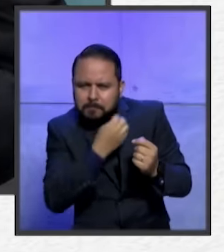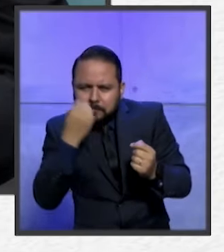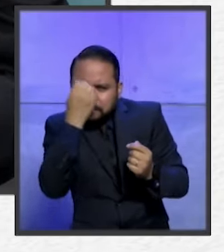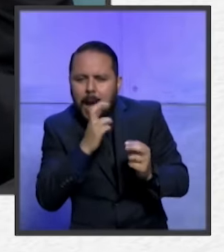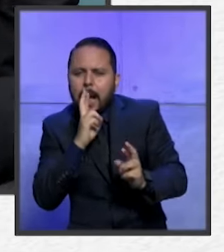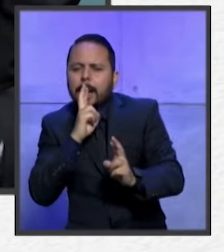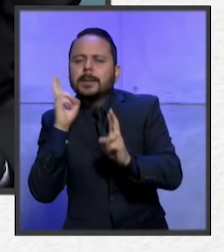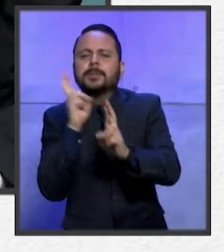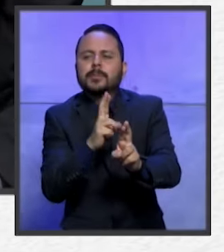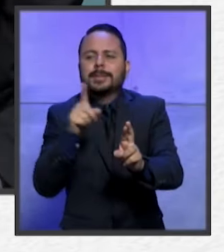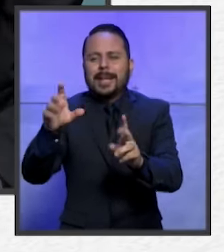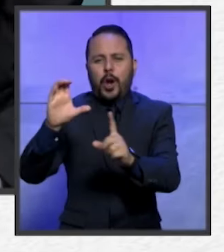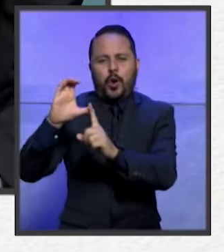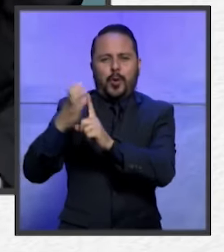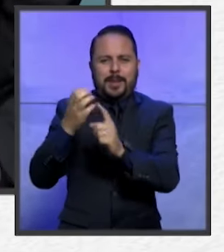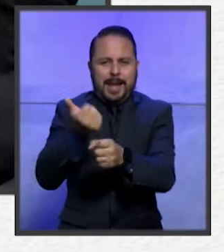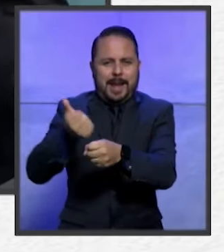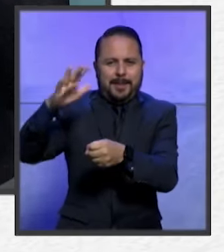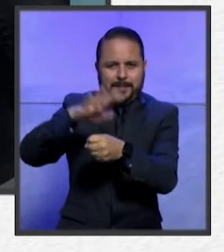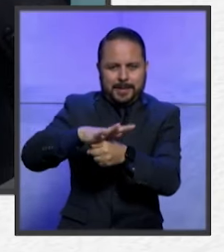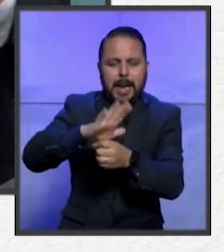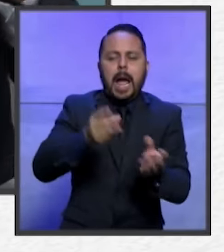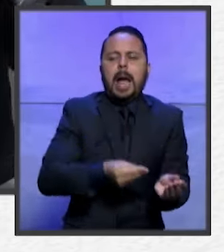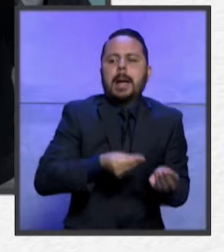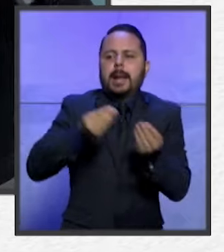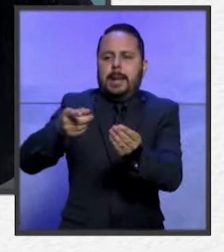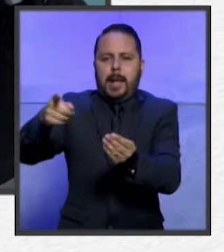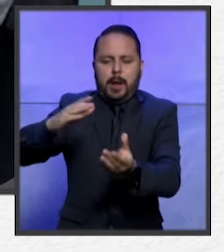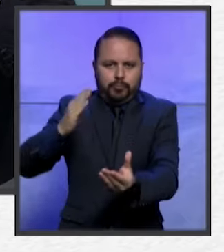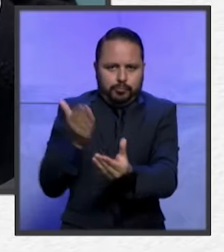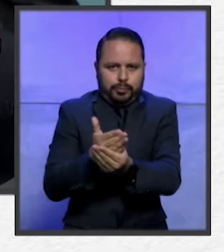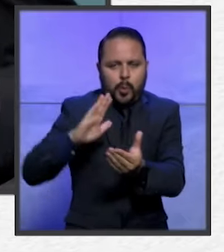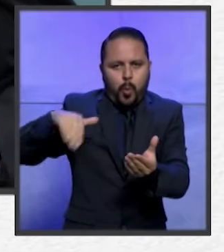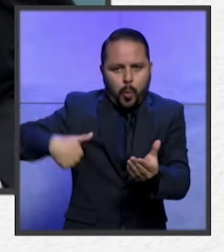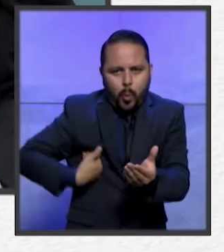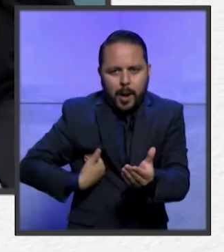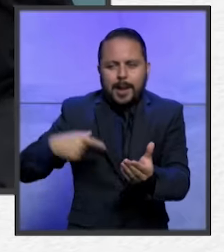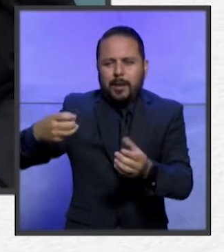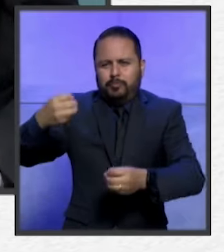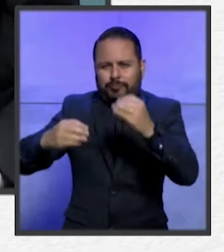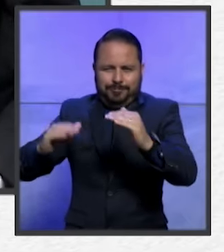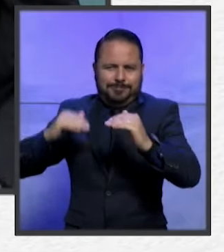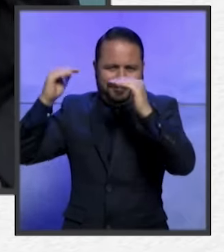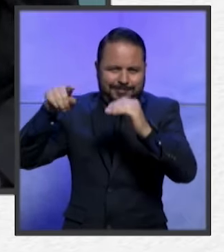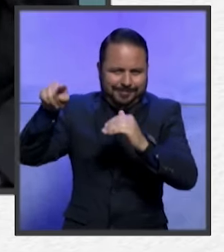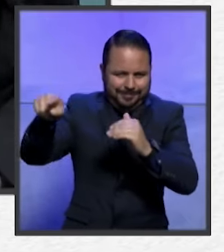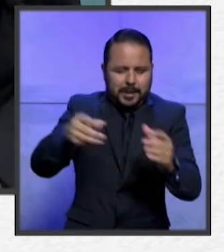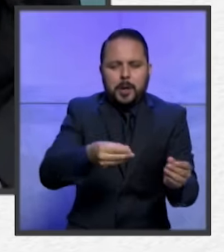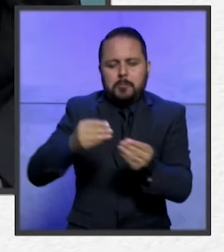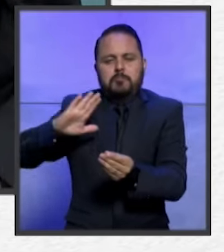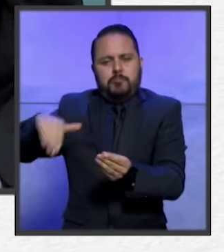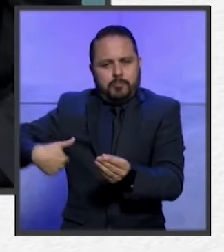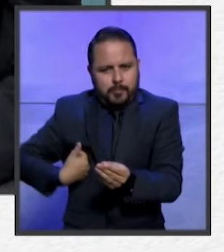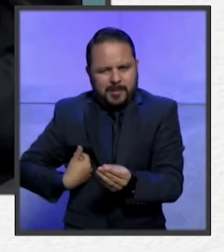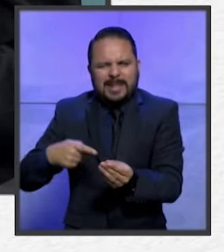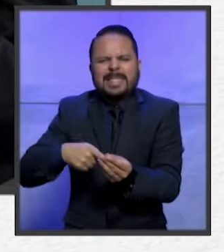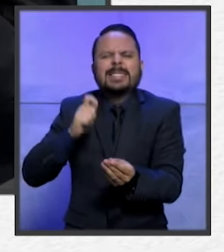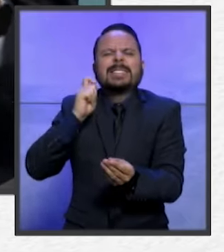la la comisión de administración va al expediente de las magistraturas Y esto qué